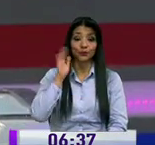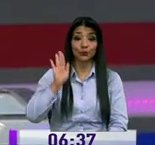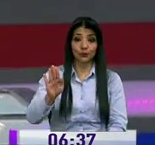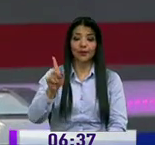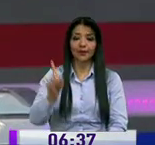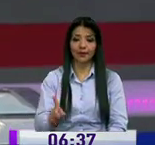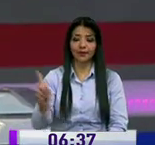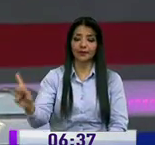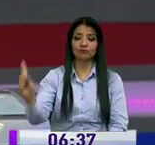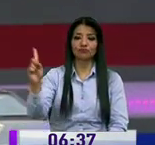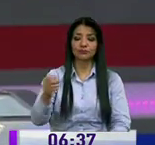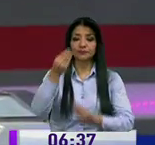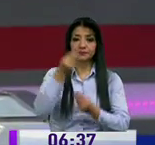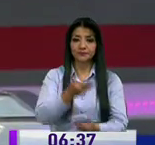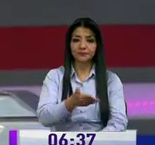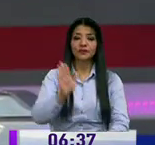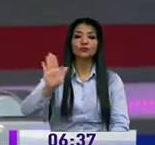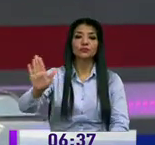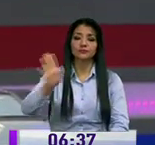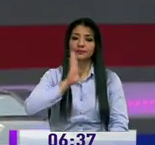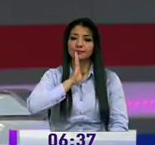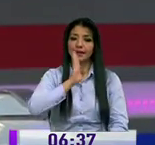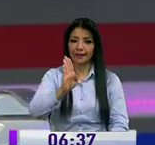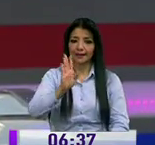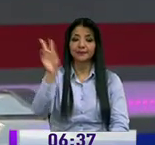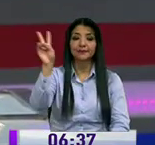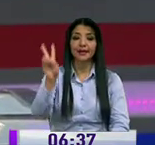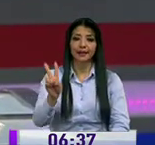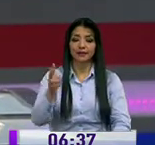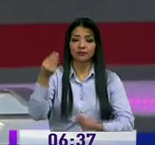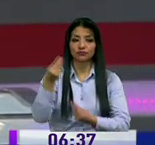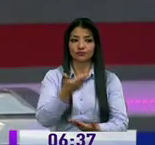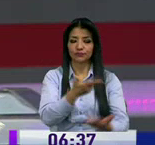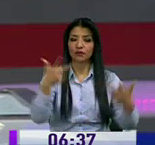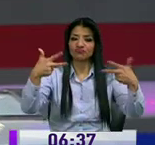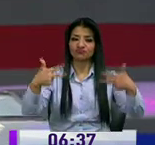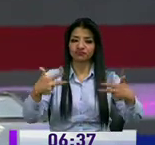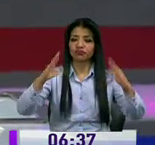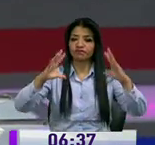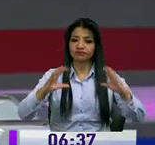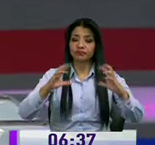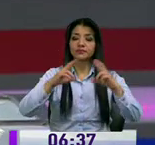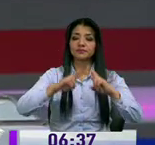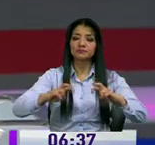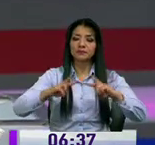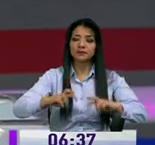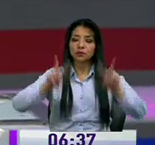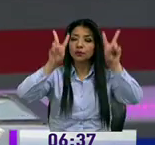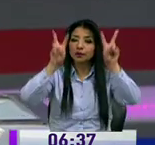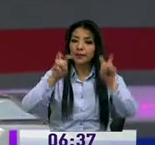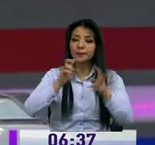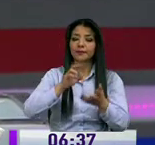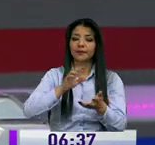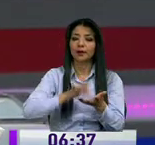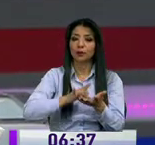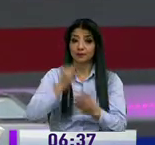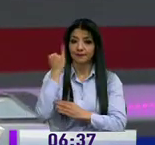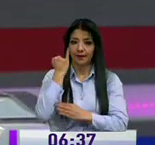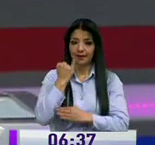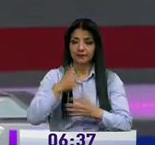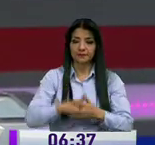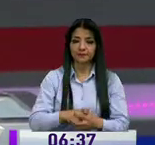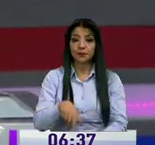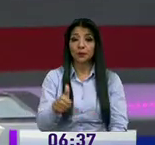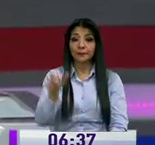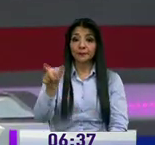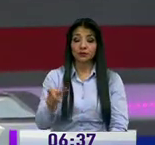rendir su versión desde Bélgica este día viernes. Esto como parte de las investigaciones del caso Arroz Verde. Otra de las personas citadas